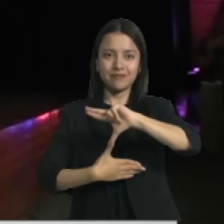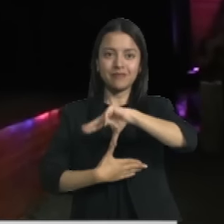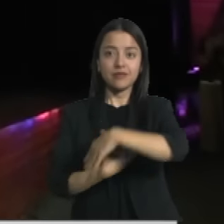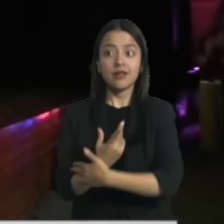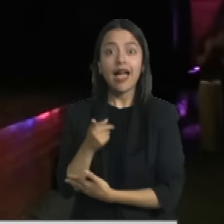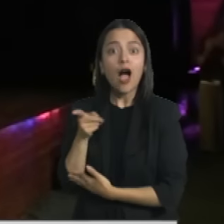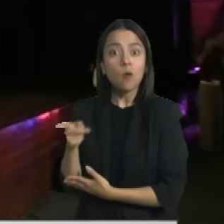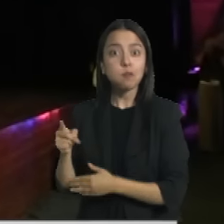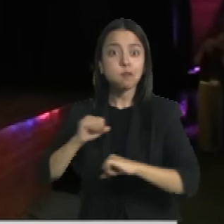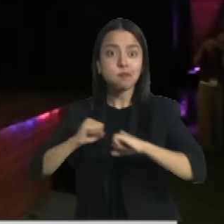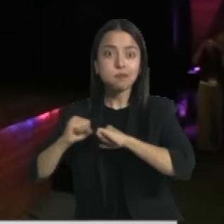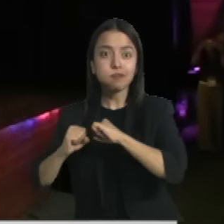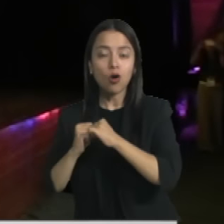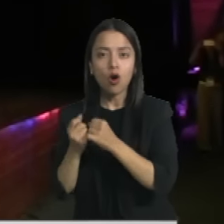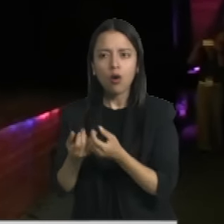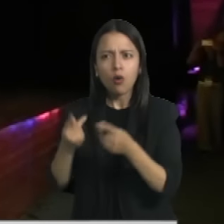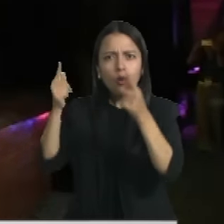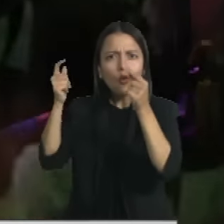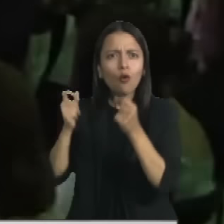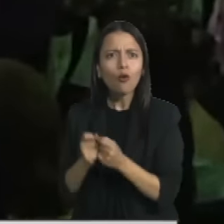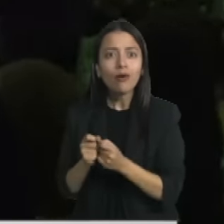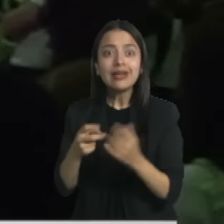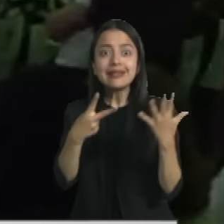NASA, escuchen este dato tan interesante,